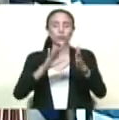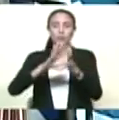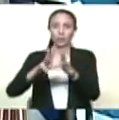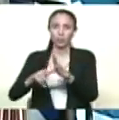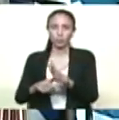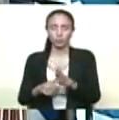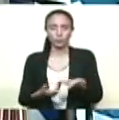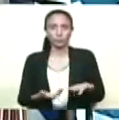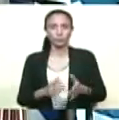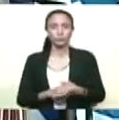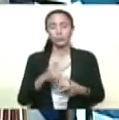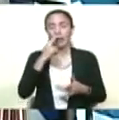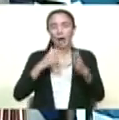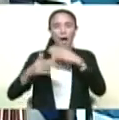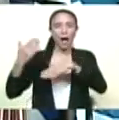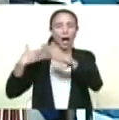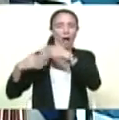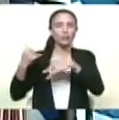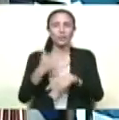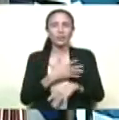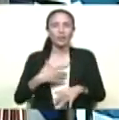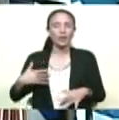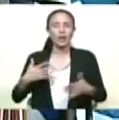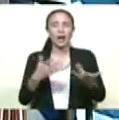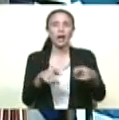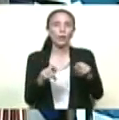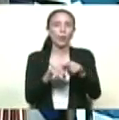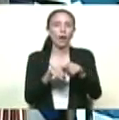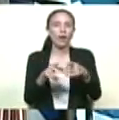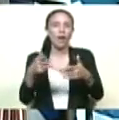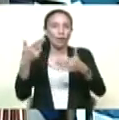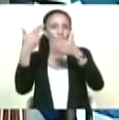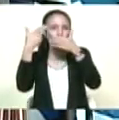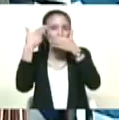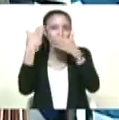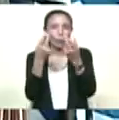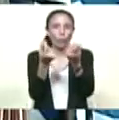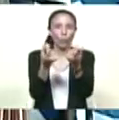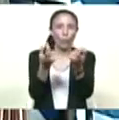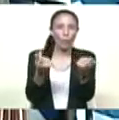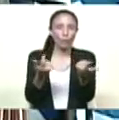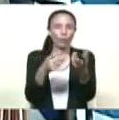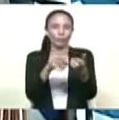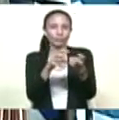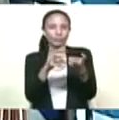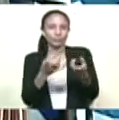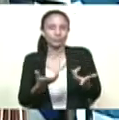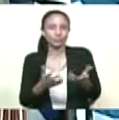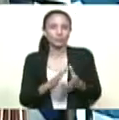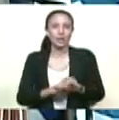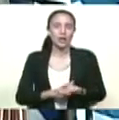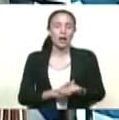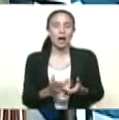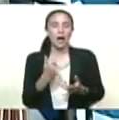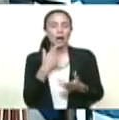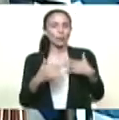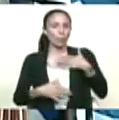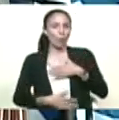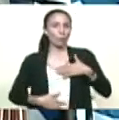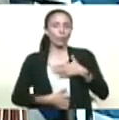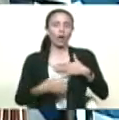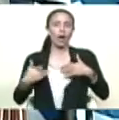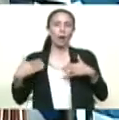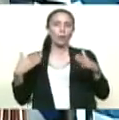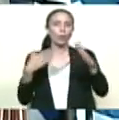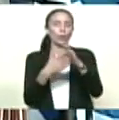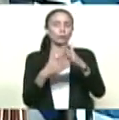defendían en el fondo para extorsionar eso es muy cómodo hablar de la lucha contra la corrupción